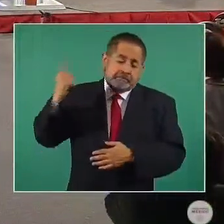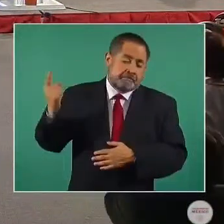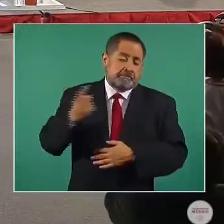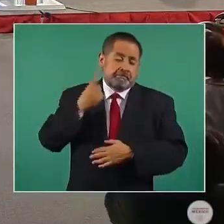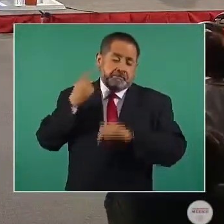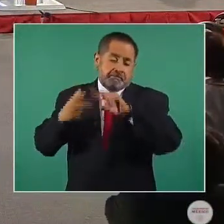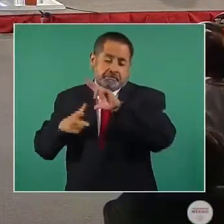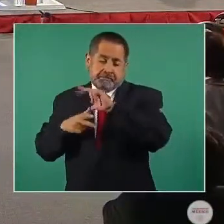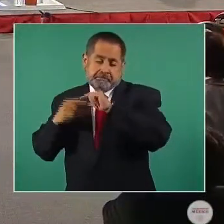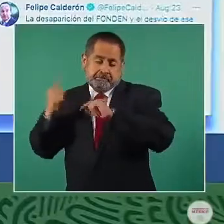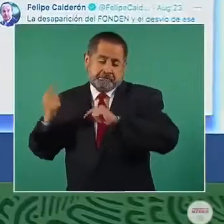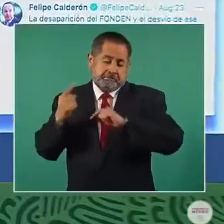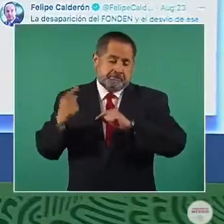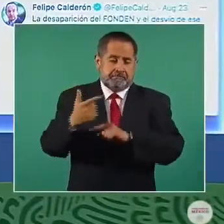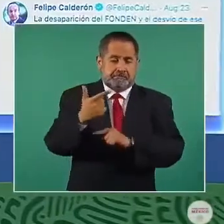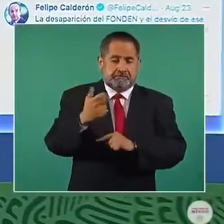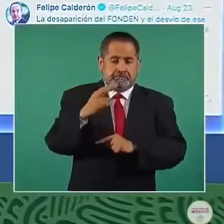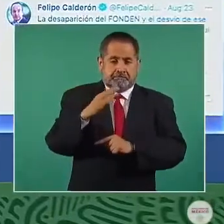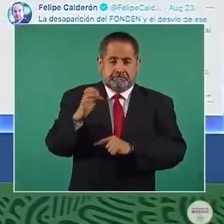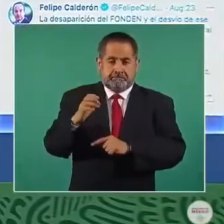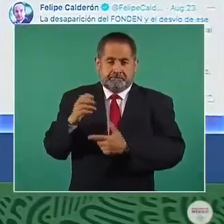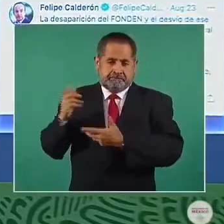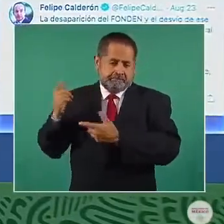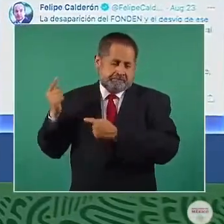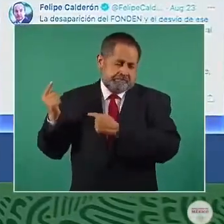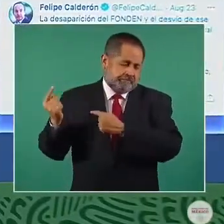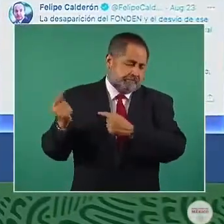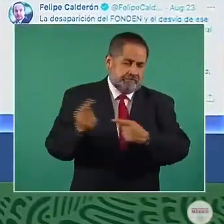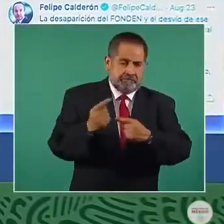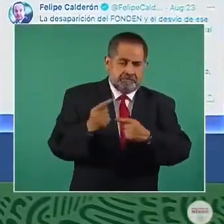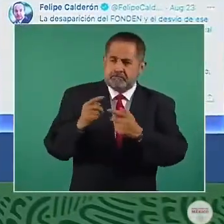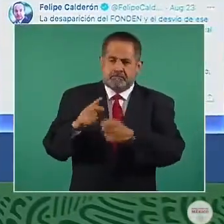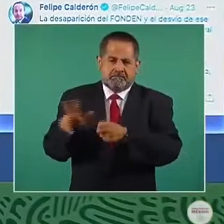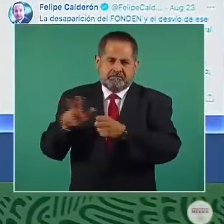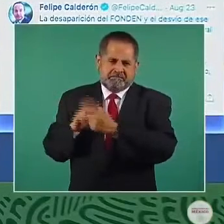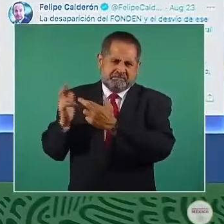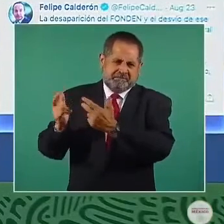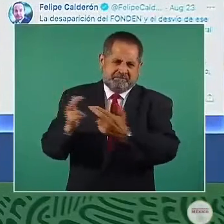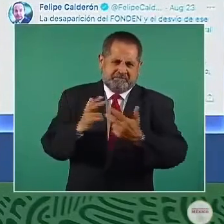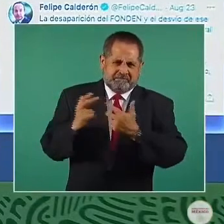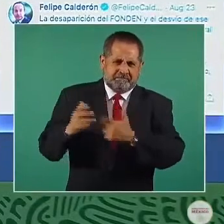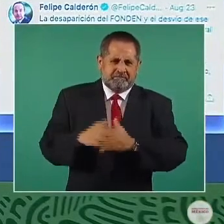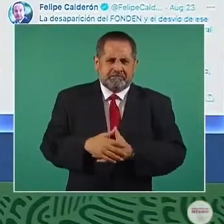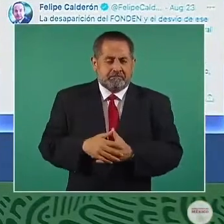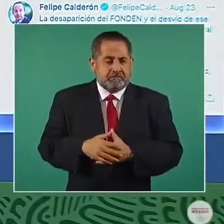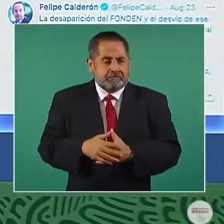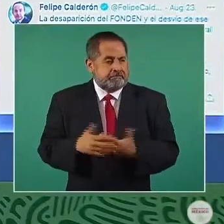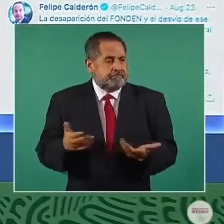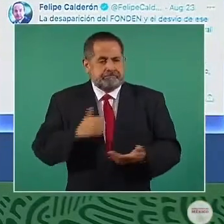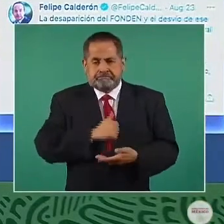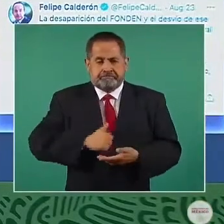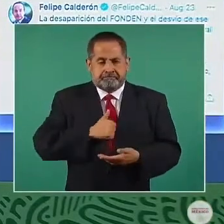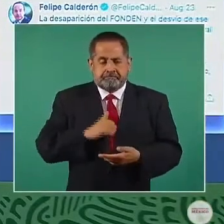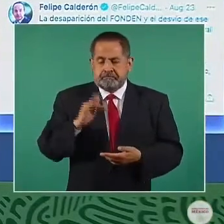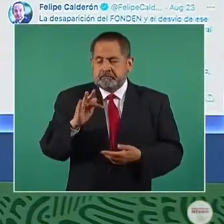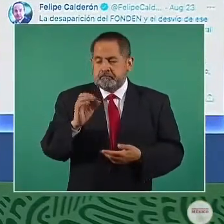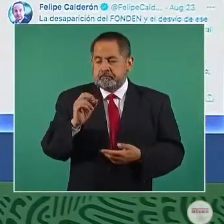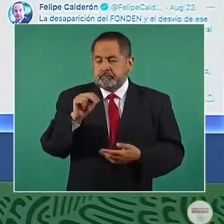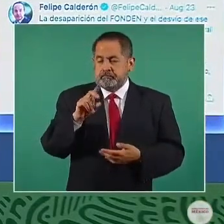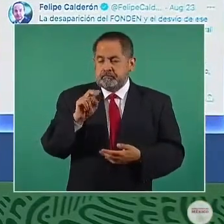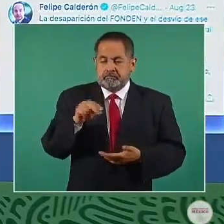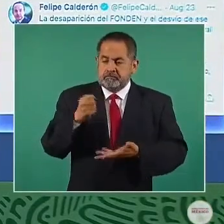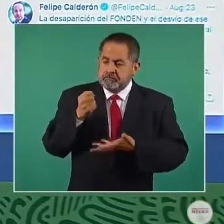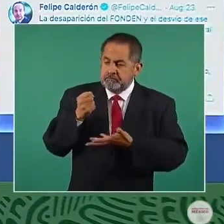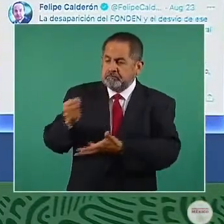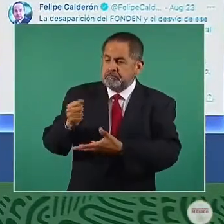de un huracán como el Grace es un desastre natural. La desaparición del Fonden, el desvío